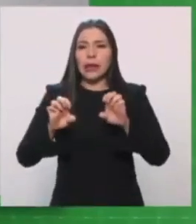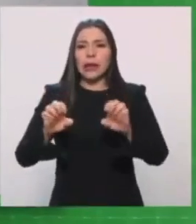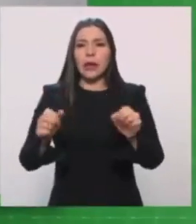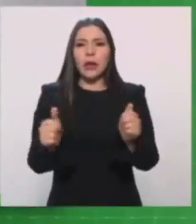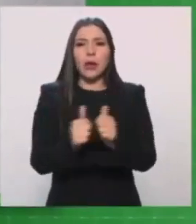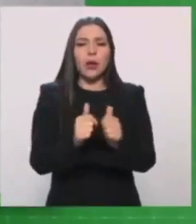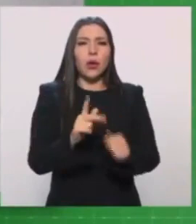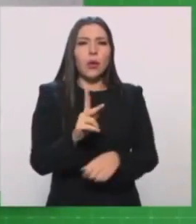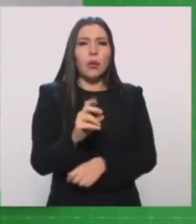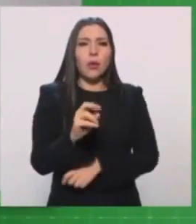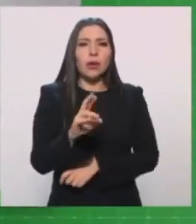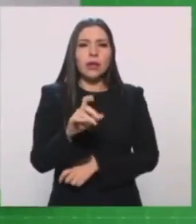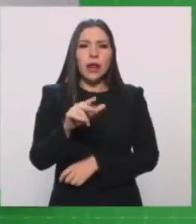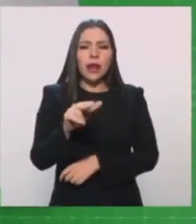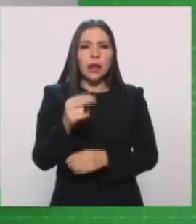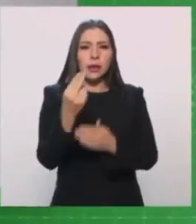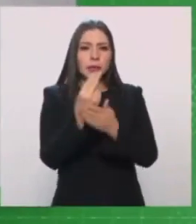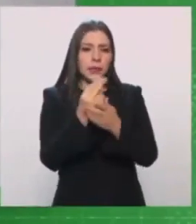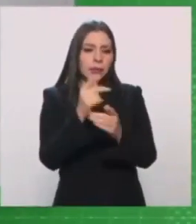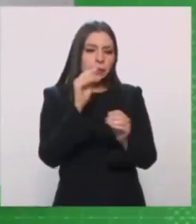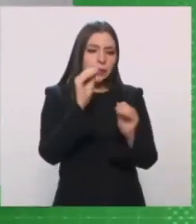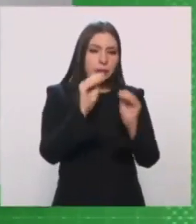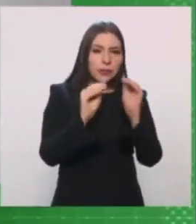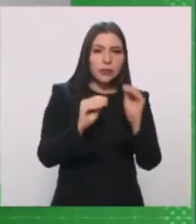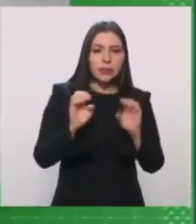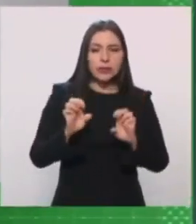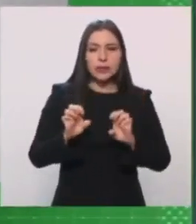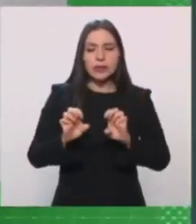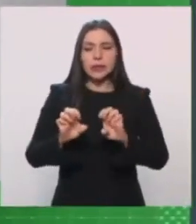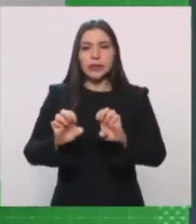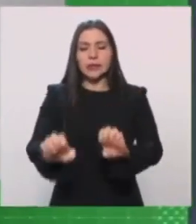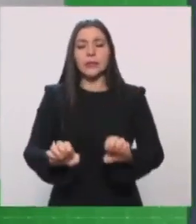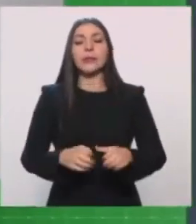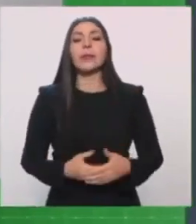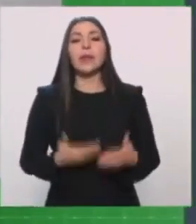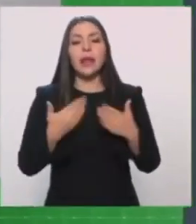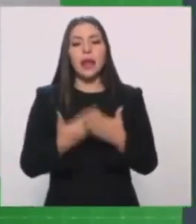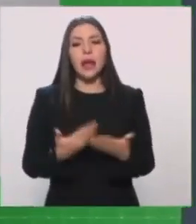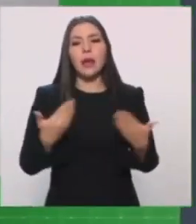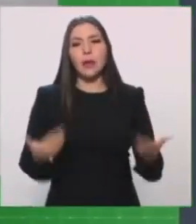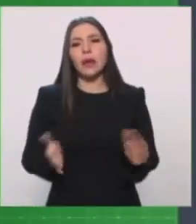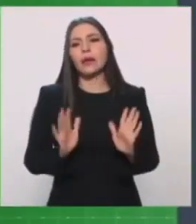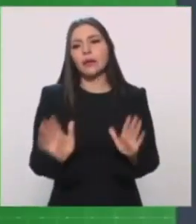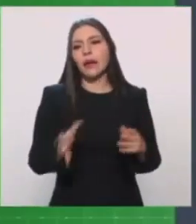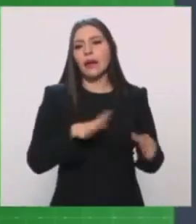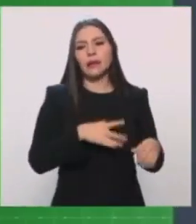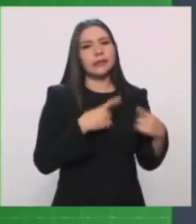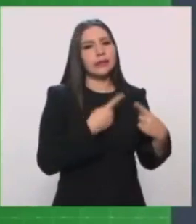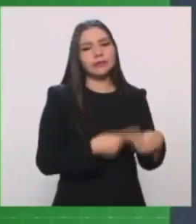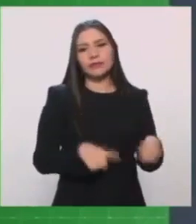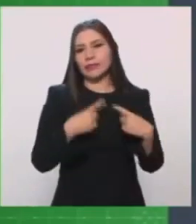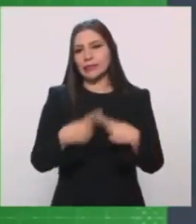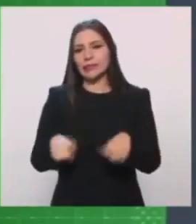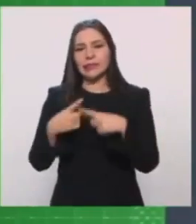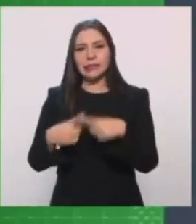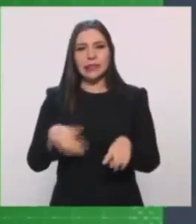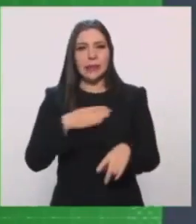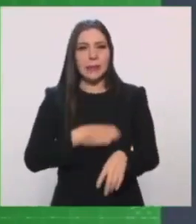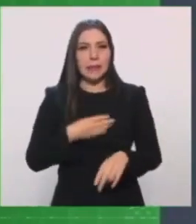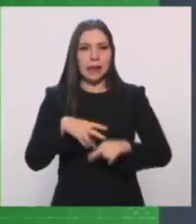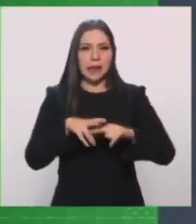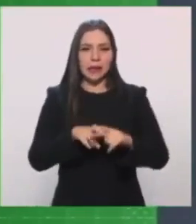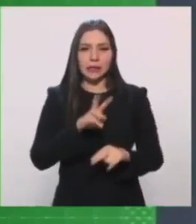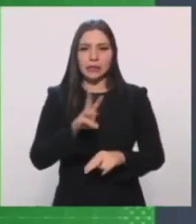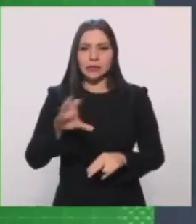con adornitos, como decía Alejandra, y hoy por hoy pues ya tenemos diseños mucho más